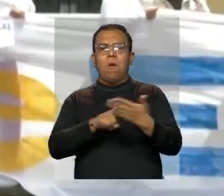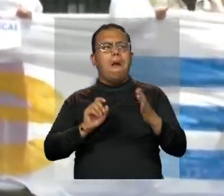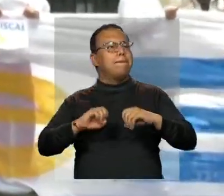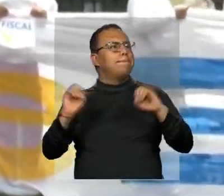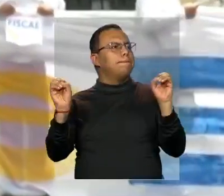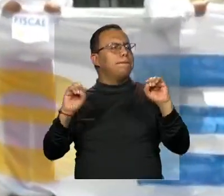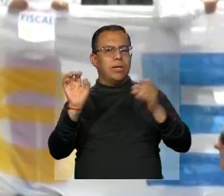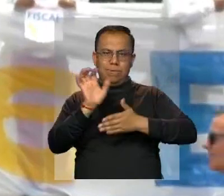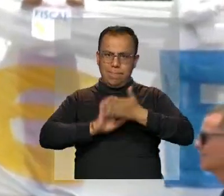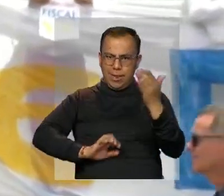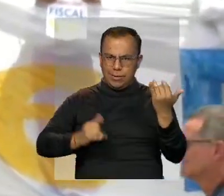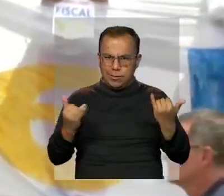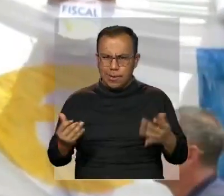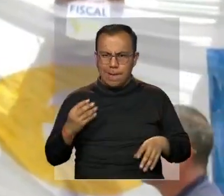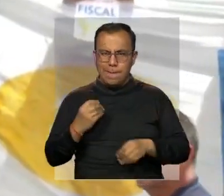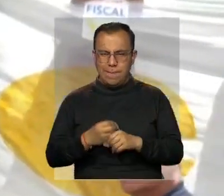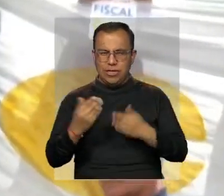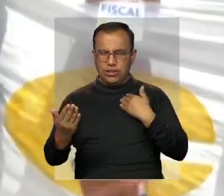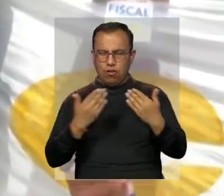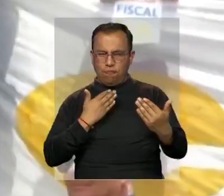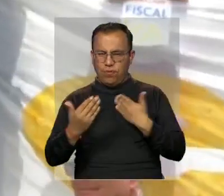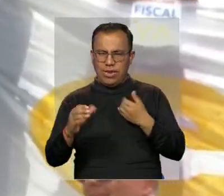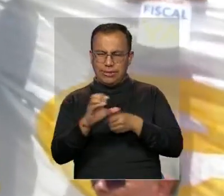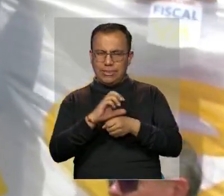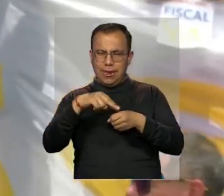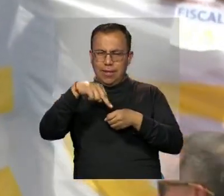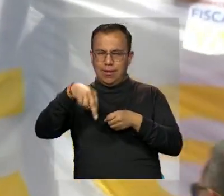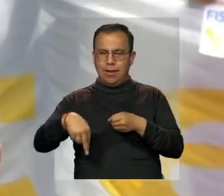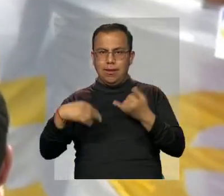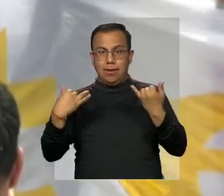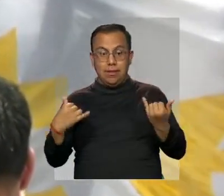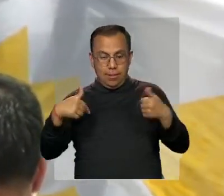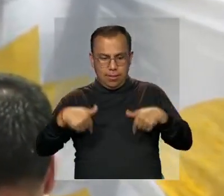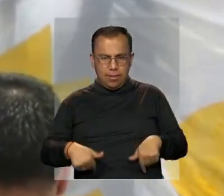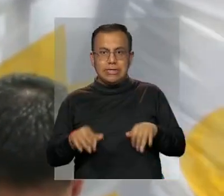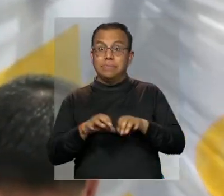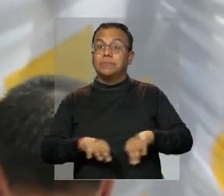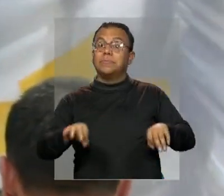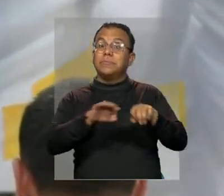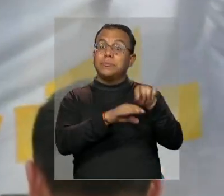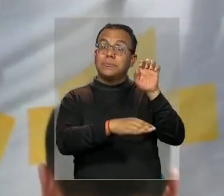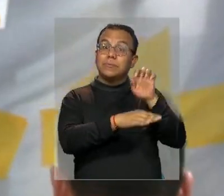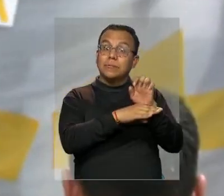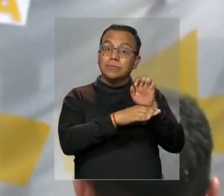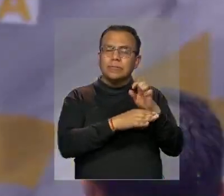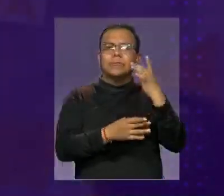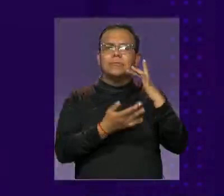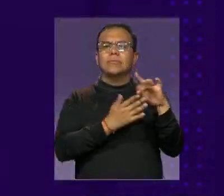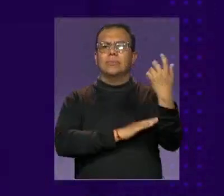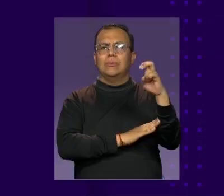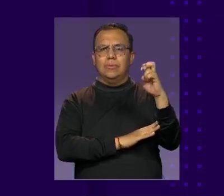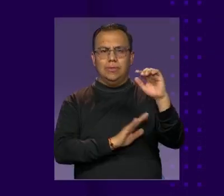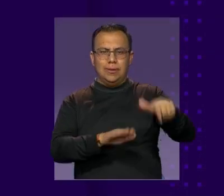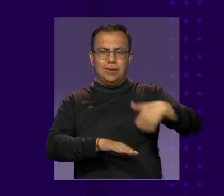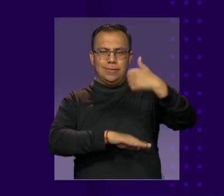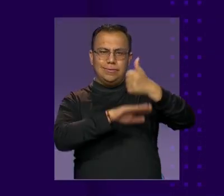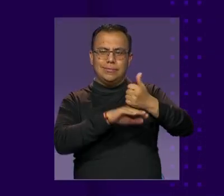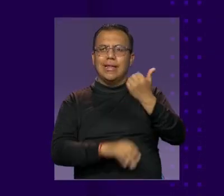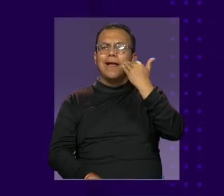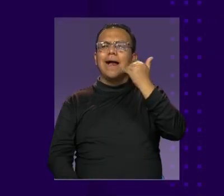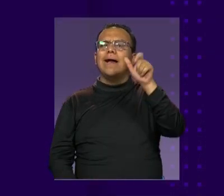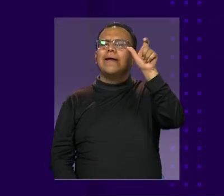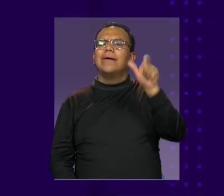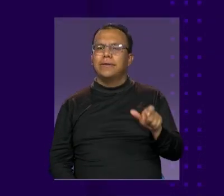todo para que no se genere más desconfianza en la ciudadanía de que un ente tan importante como la Fiscalía esté en cabeza de una señora